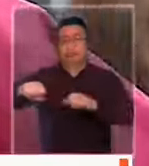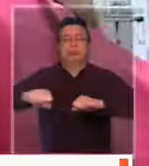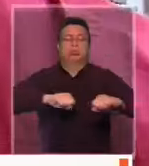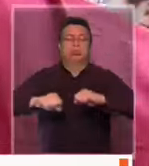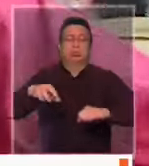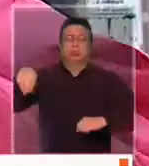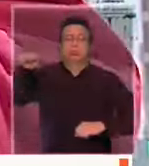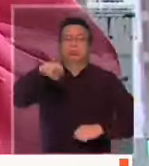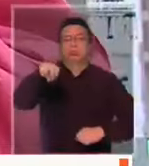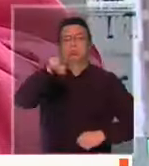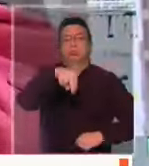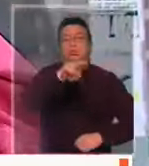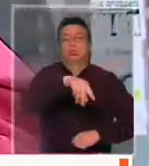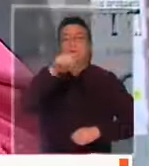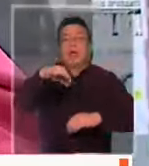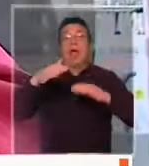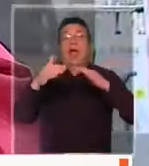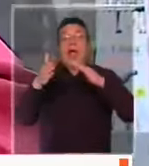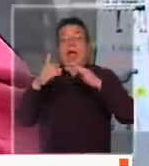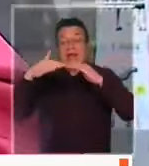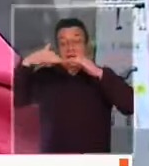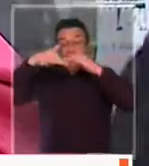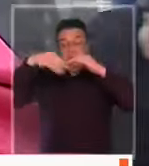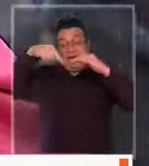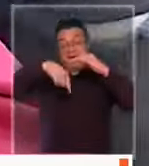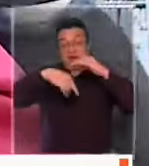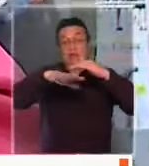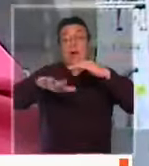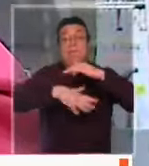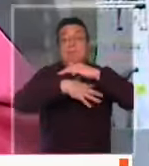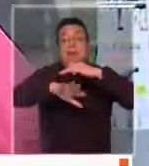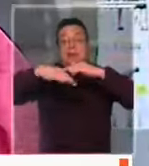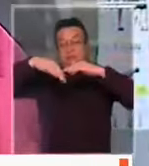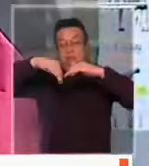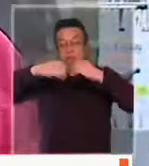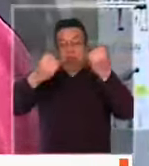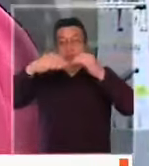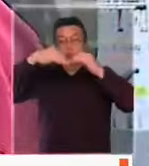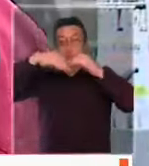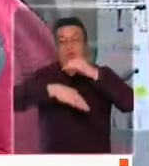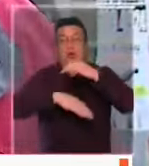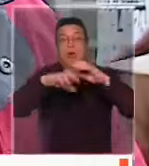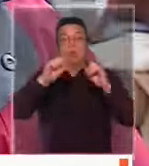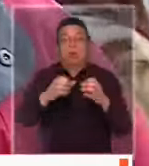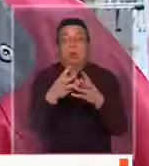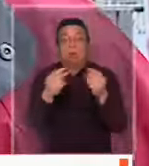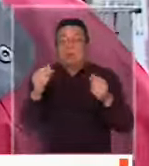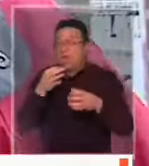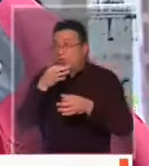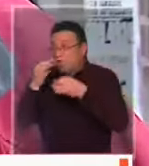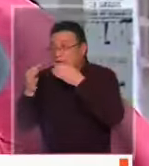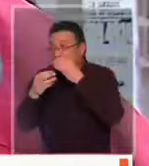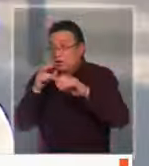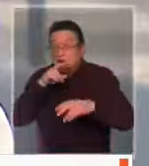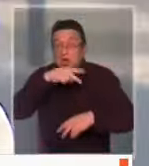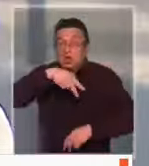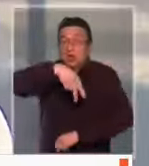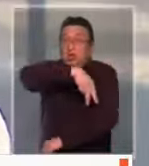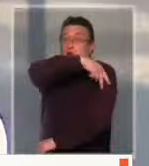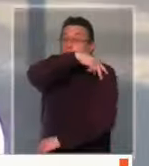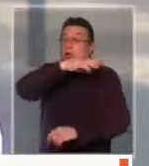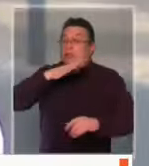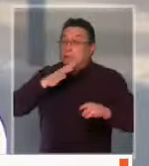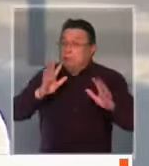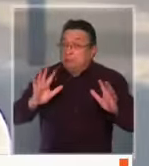según dicen de que Arica está aquí arriba, y acá abajo es mar, entonces se puede quebrar, puede desaparecer. Eso es lo que decían en el norte hace tiempo atrás. Tenemos